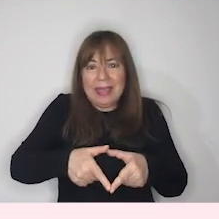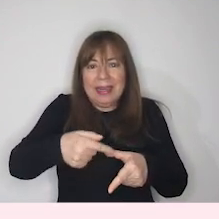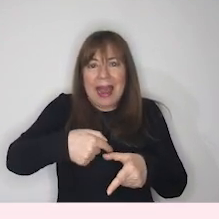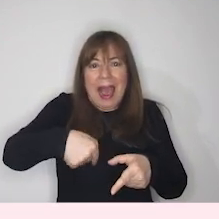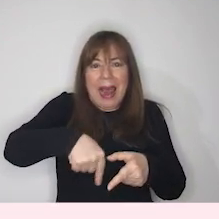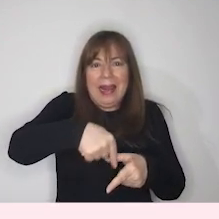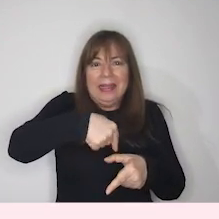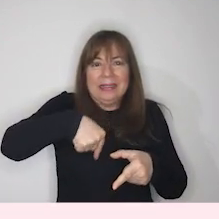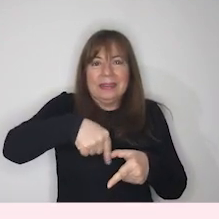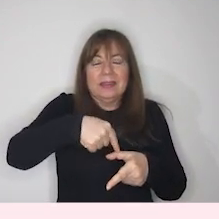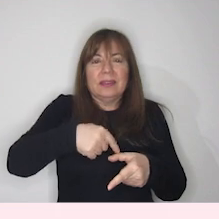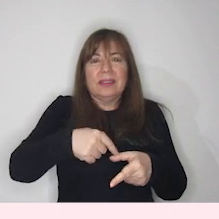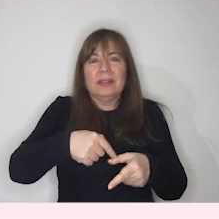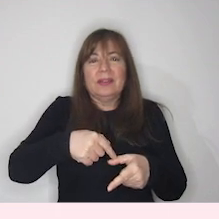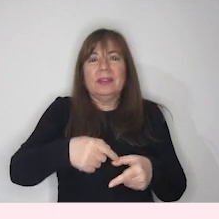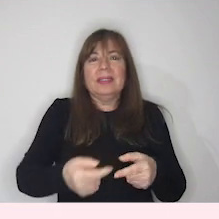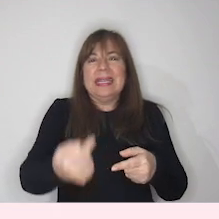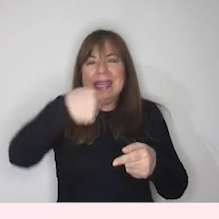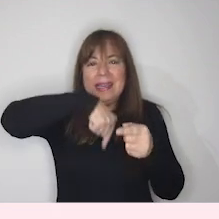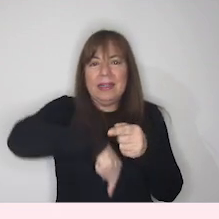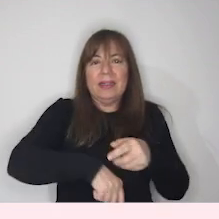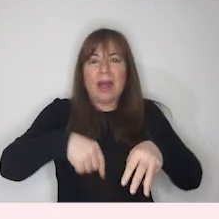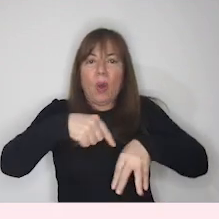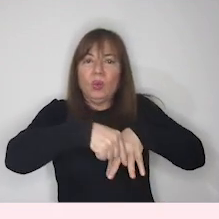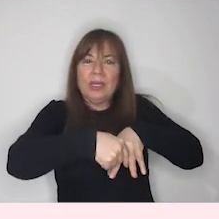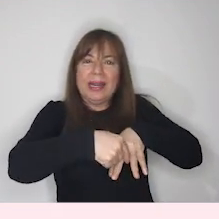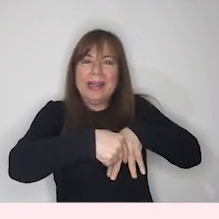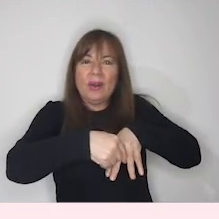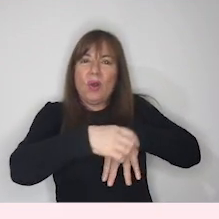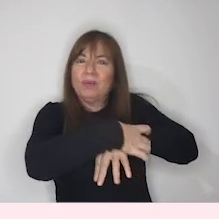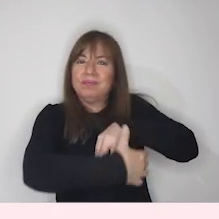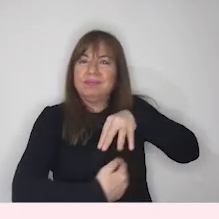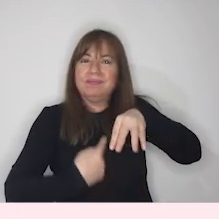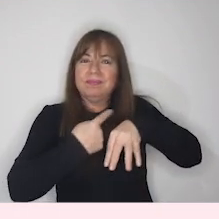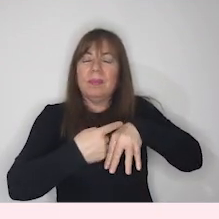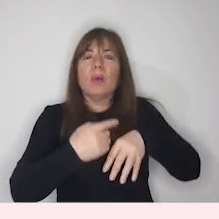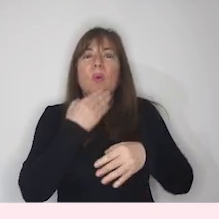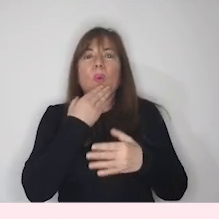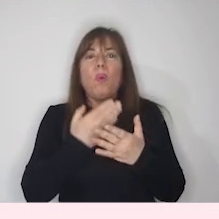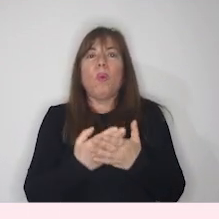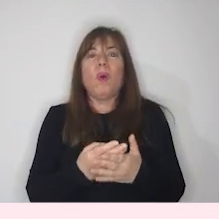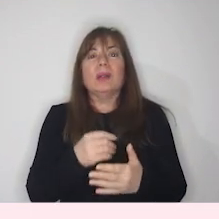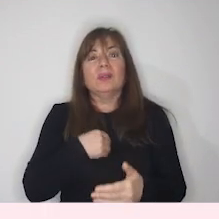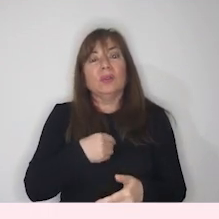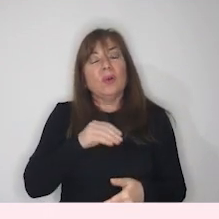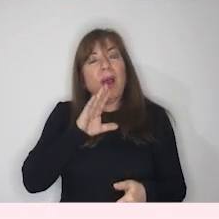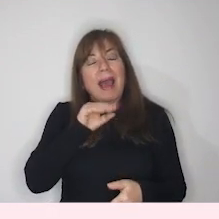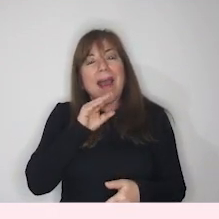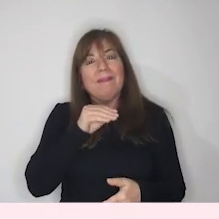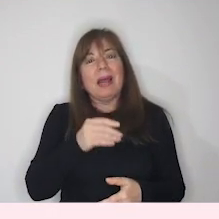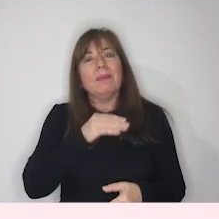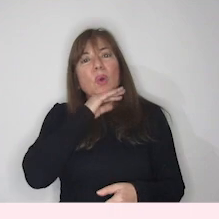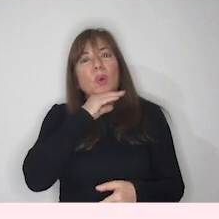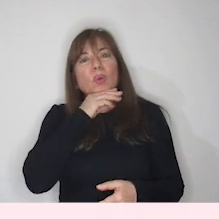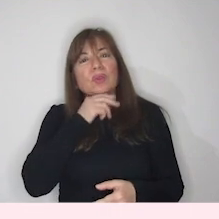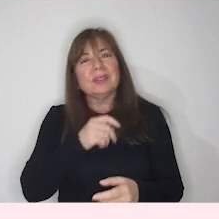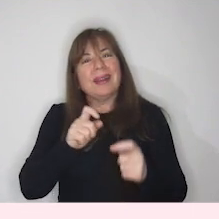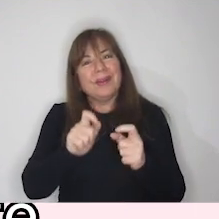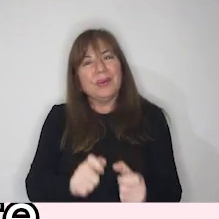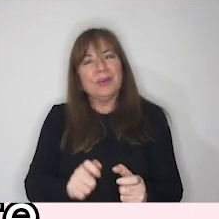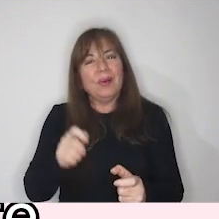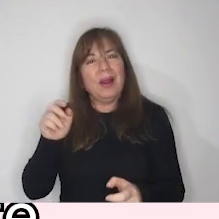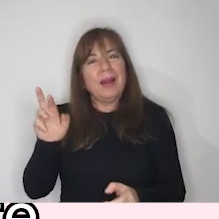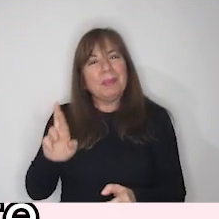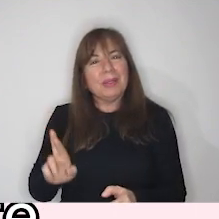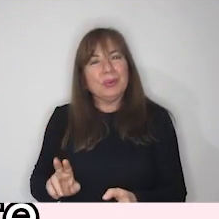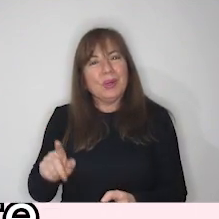preservativos, condones, parches, anillos vaginales, inyectables, DIU, dispositivo intrauterino. Sin embargo,